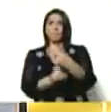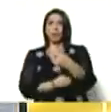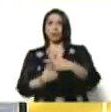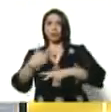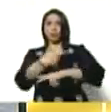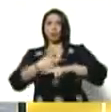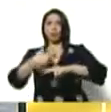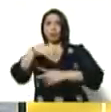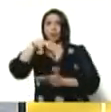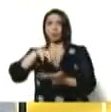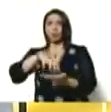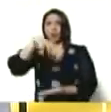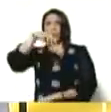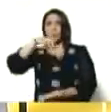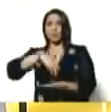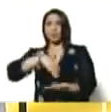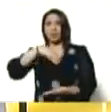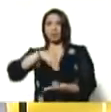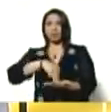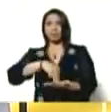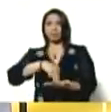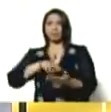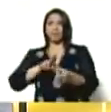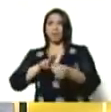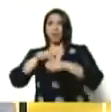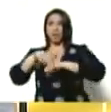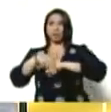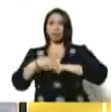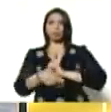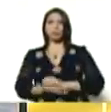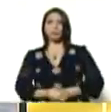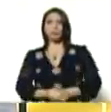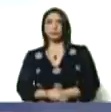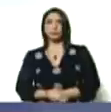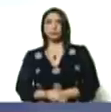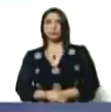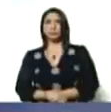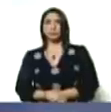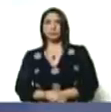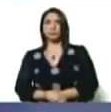gobernador del estado Miranda, Héctor Rodríguez.